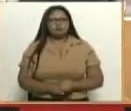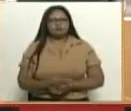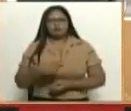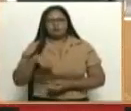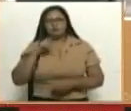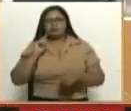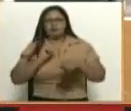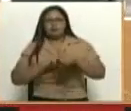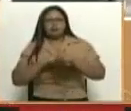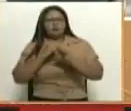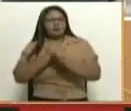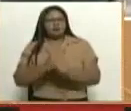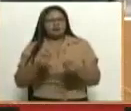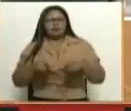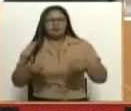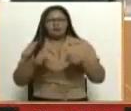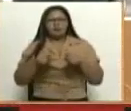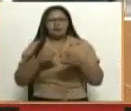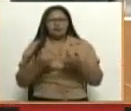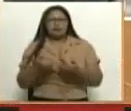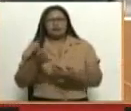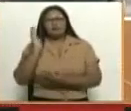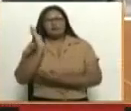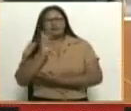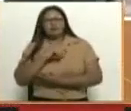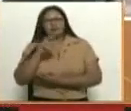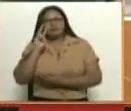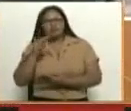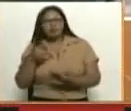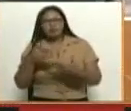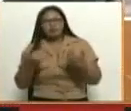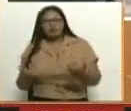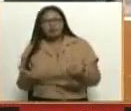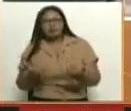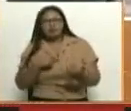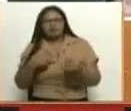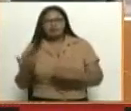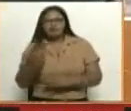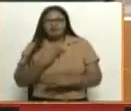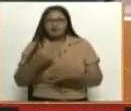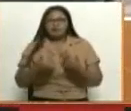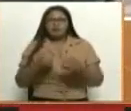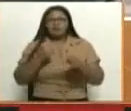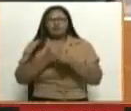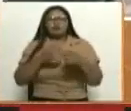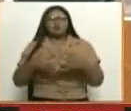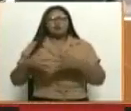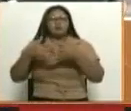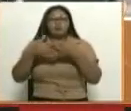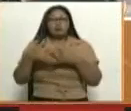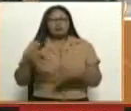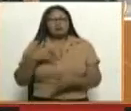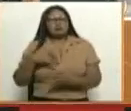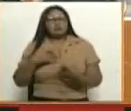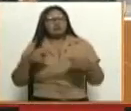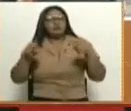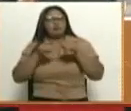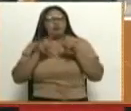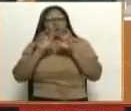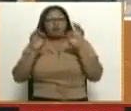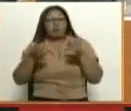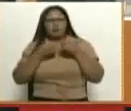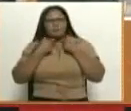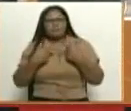serían como que las primeras grandes declaraciones que nos dan a evidenciar que en efecto desde Estados Unidos están sintiendo esa pérdida de